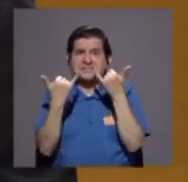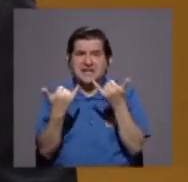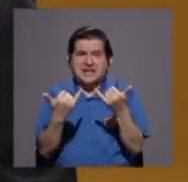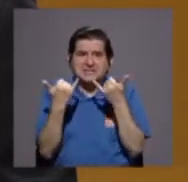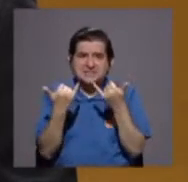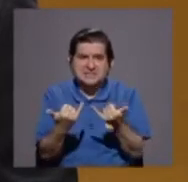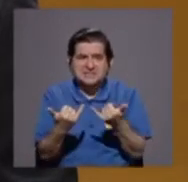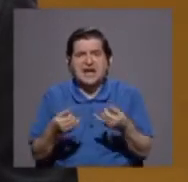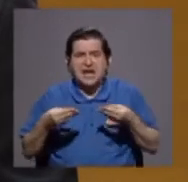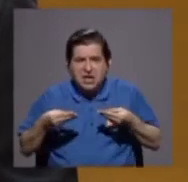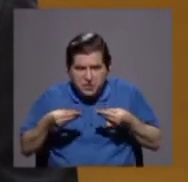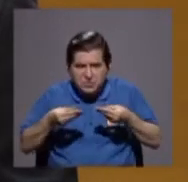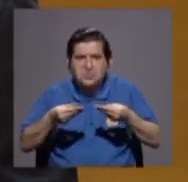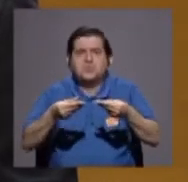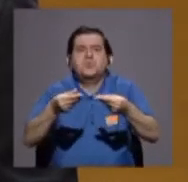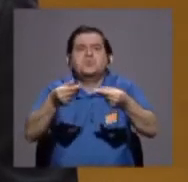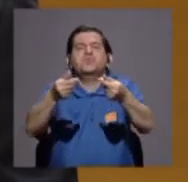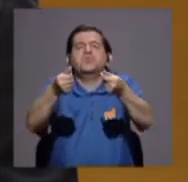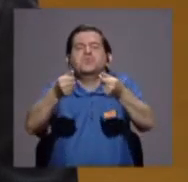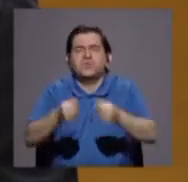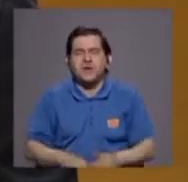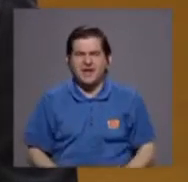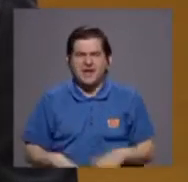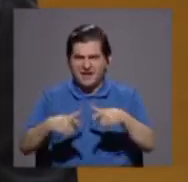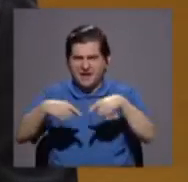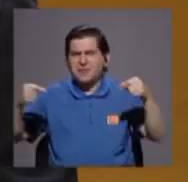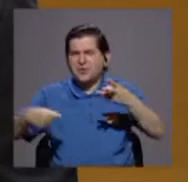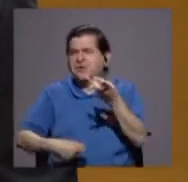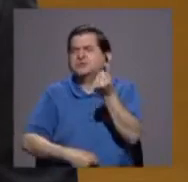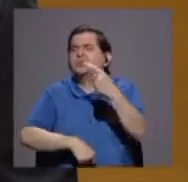con relativa flexibilidad en japonés?